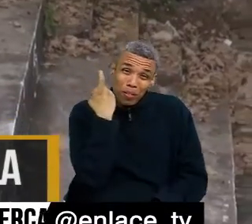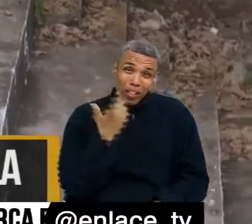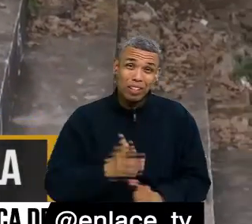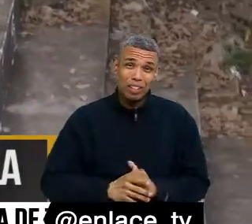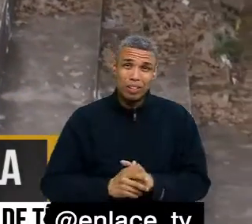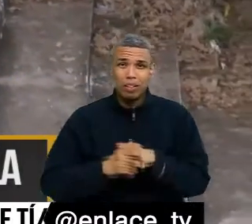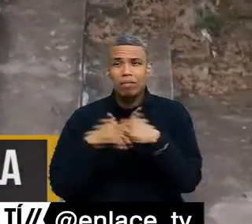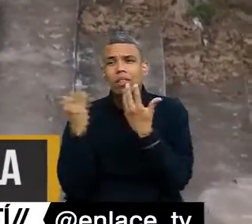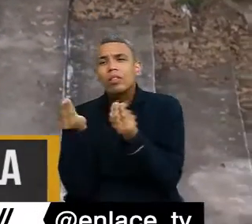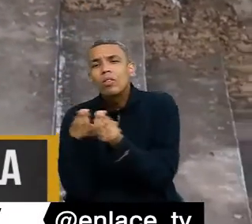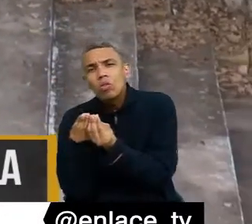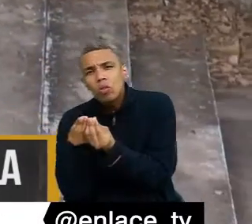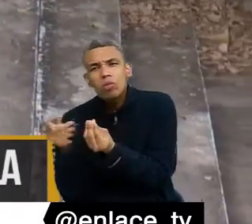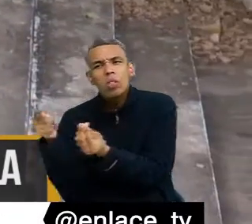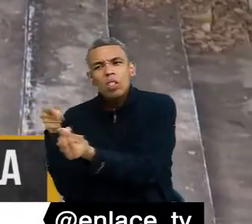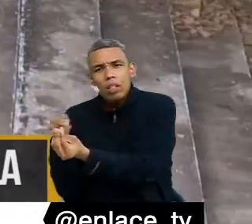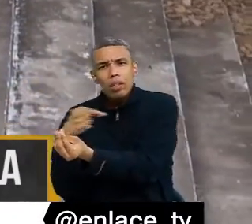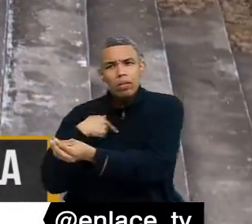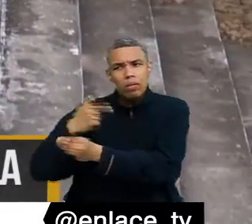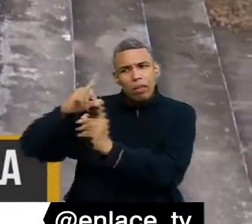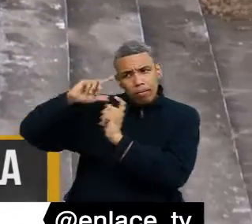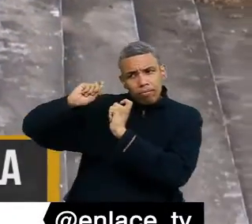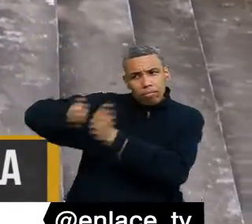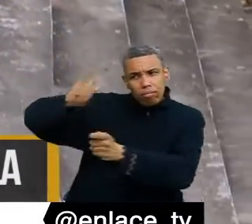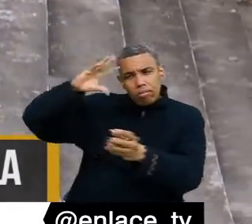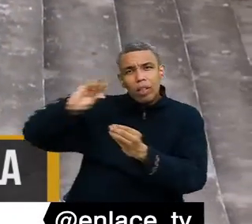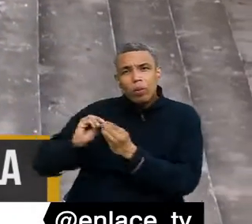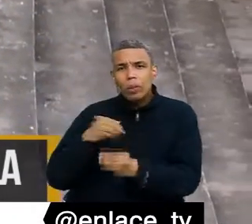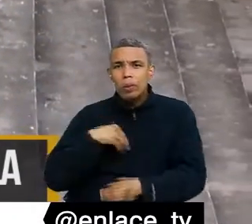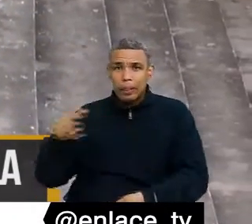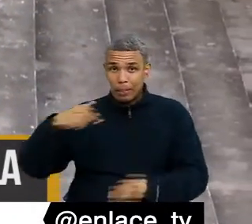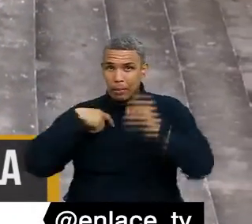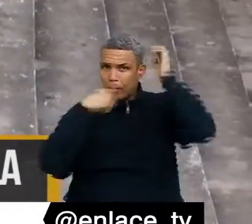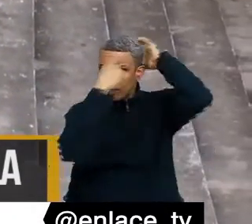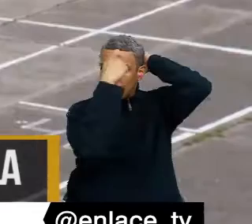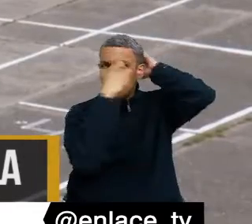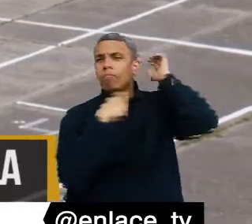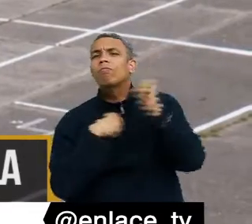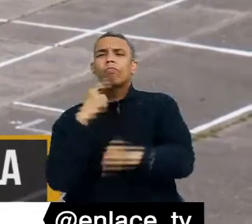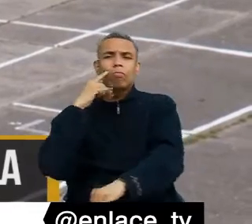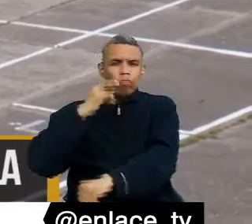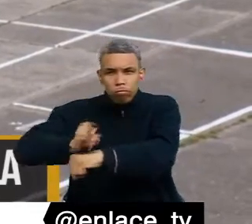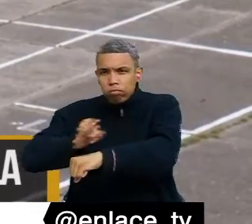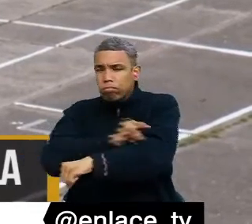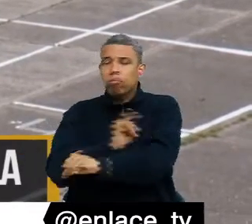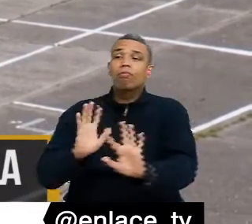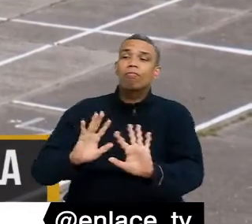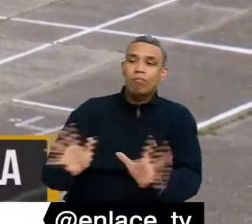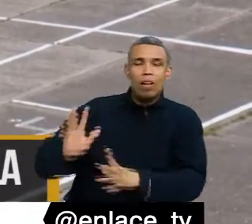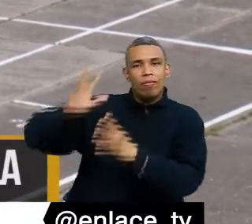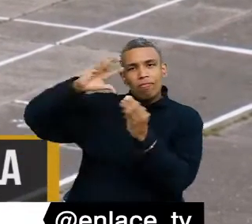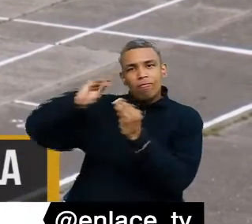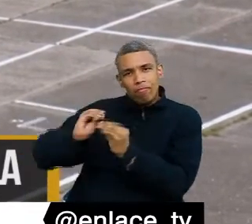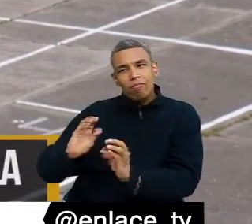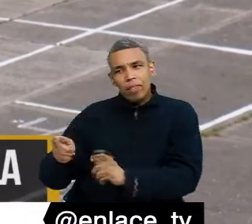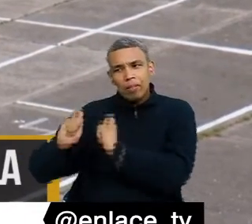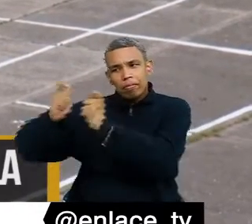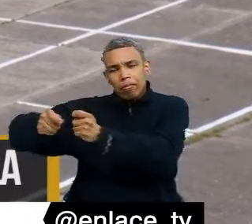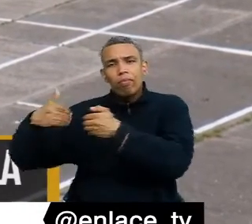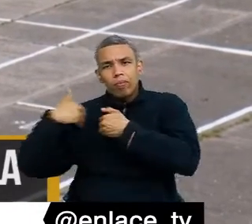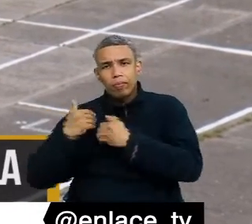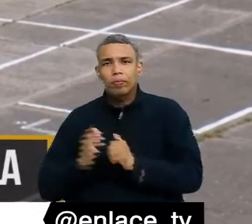realizó. Se van a remodelar la plazoleta de entrada a la polideportiva y la polideportiva se va